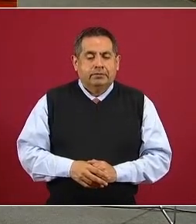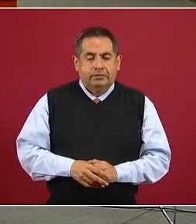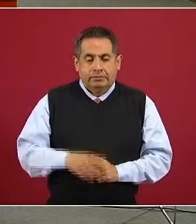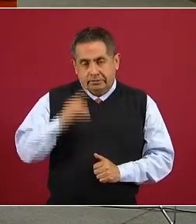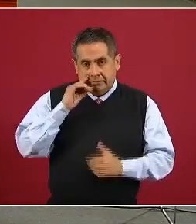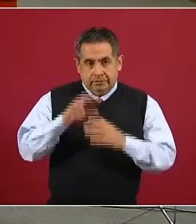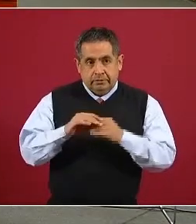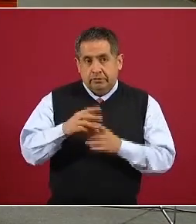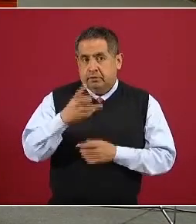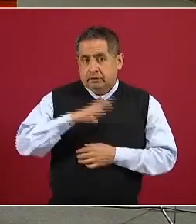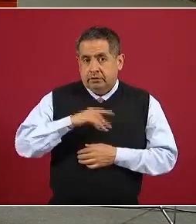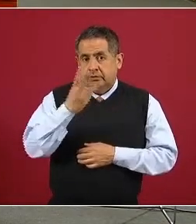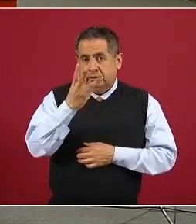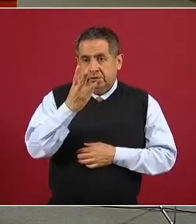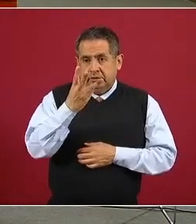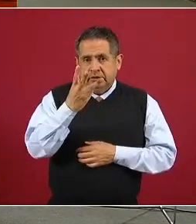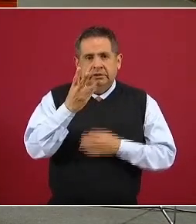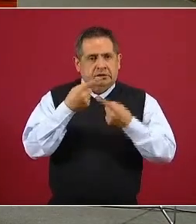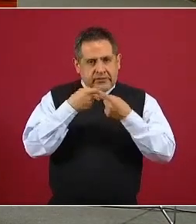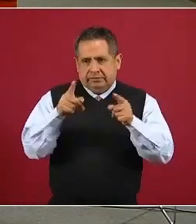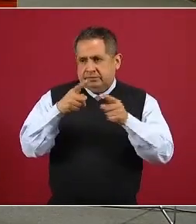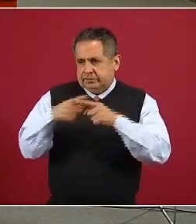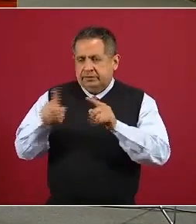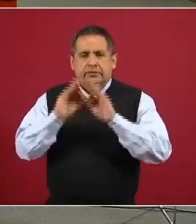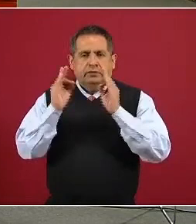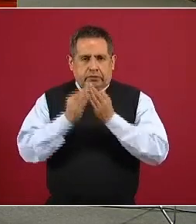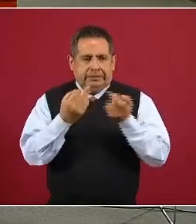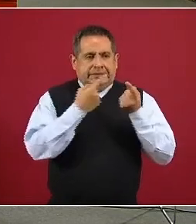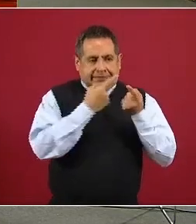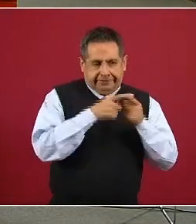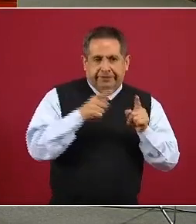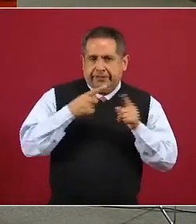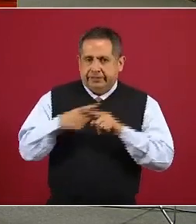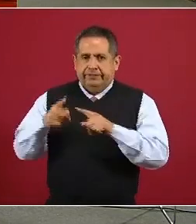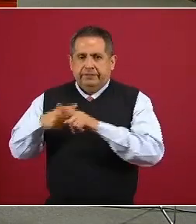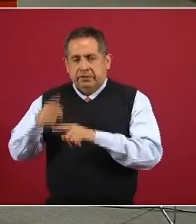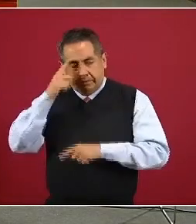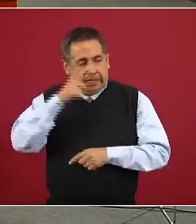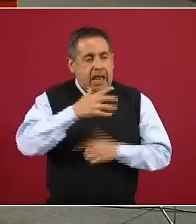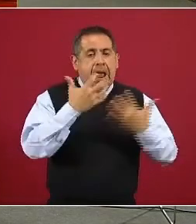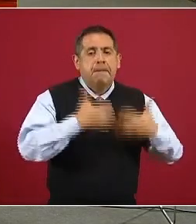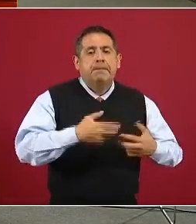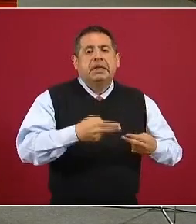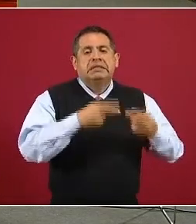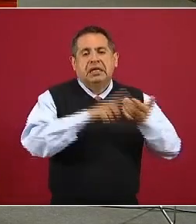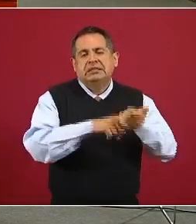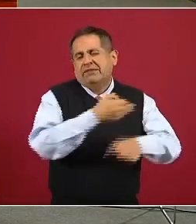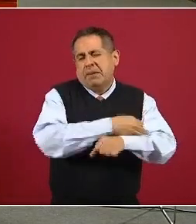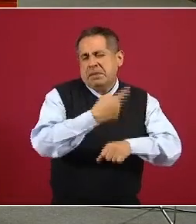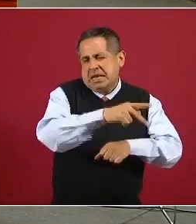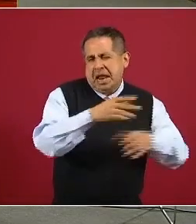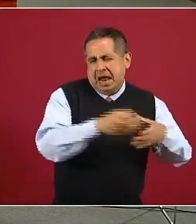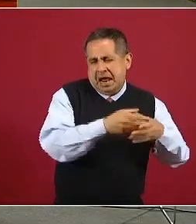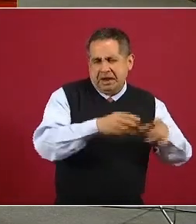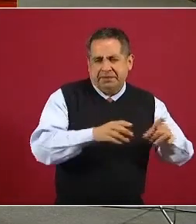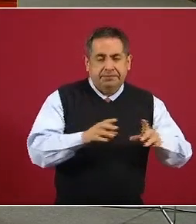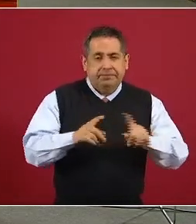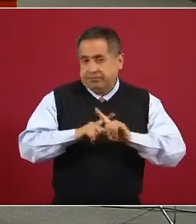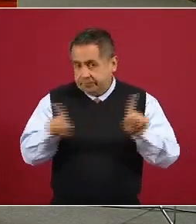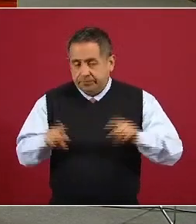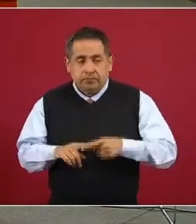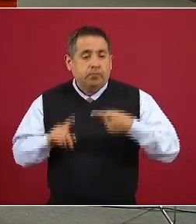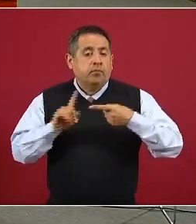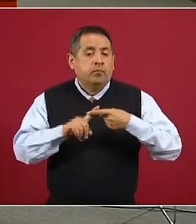Entonces, tenemos 3 modalidades del programa de apoyo financiero a las empresas familiares. Por una parte, tenemos